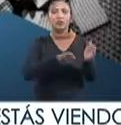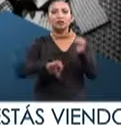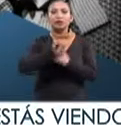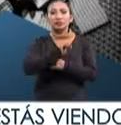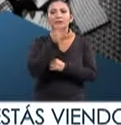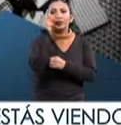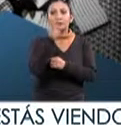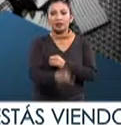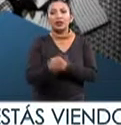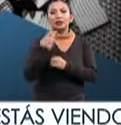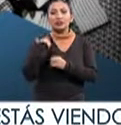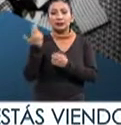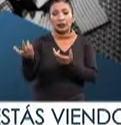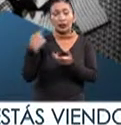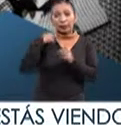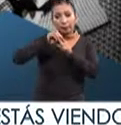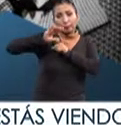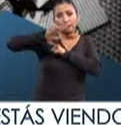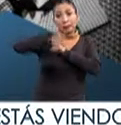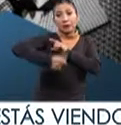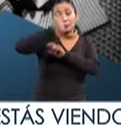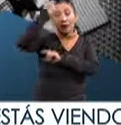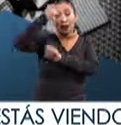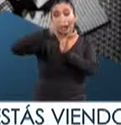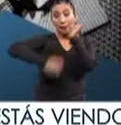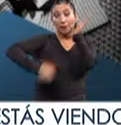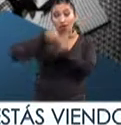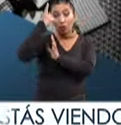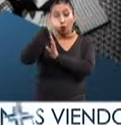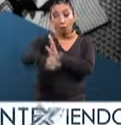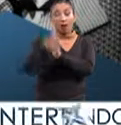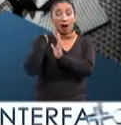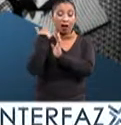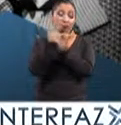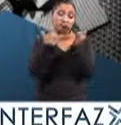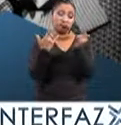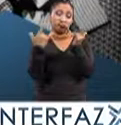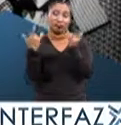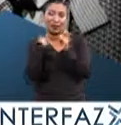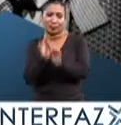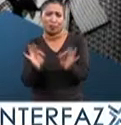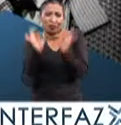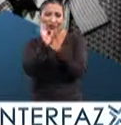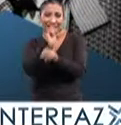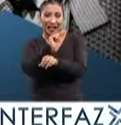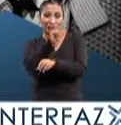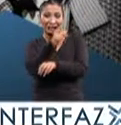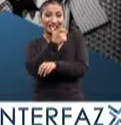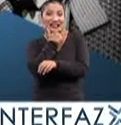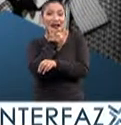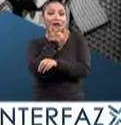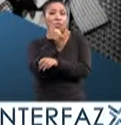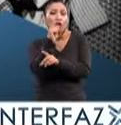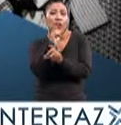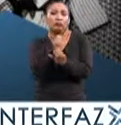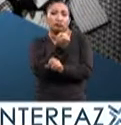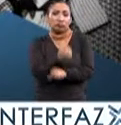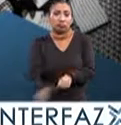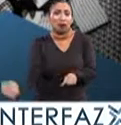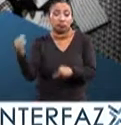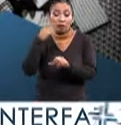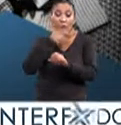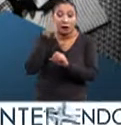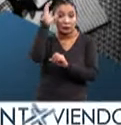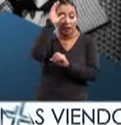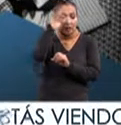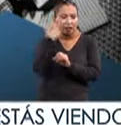En 1963 se transmite el primer capítulo de una de las series más emblemáticas de la televisión británica y uno de los grandes íconos